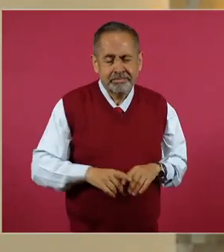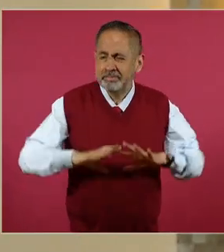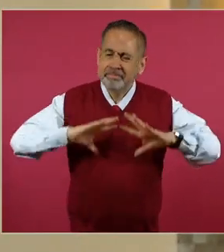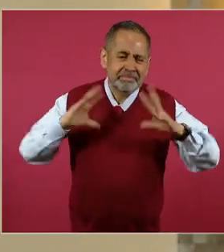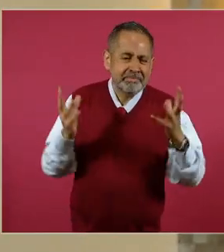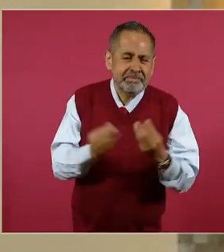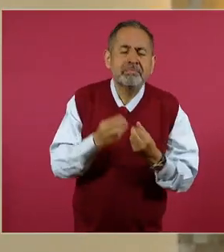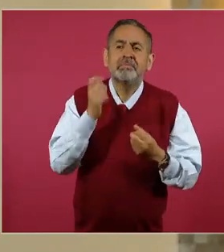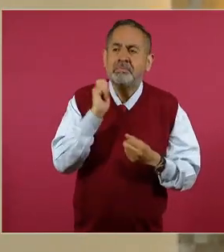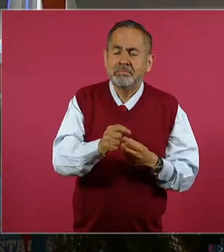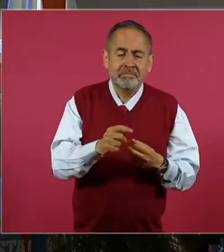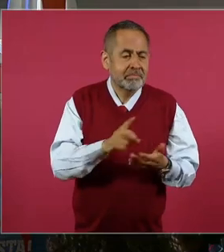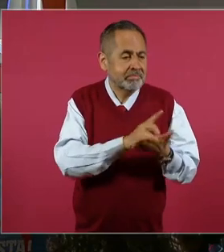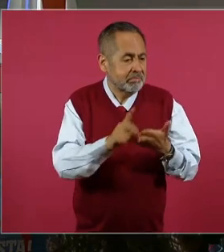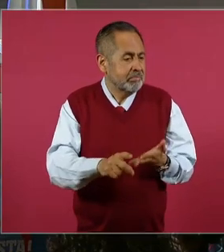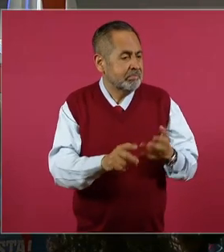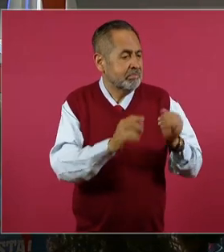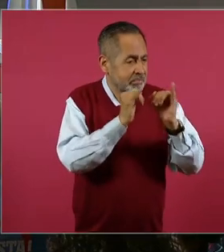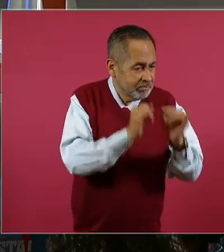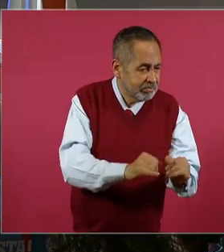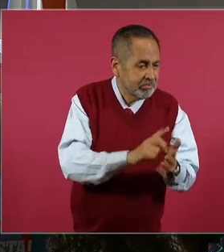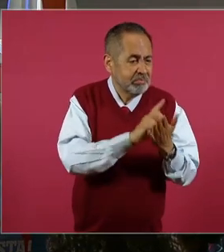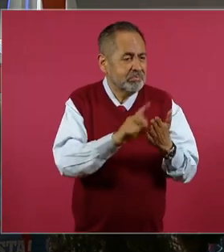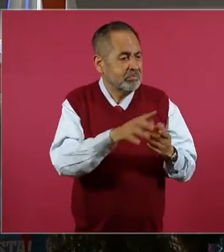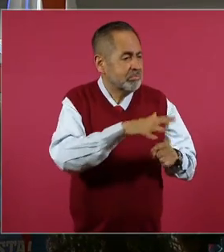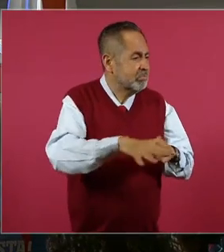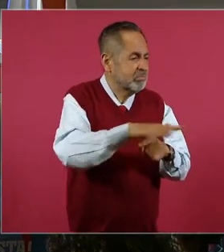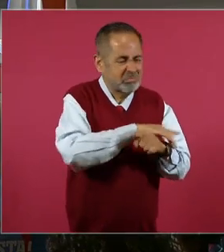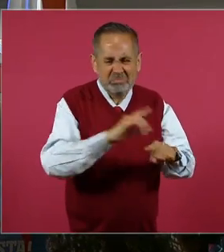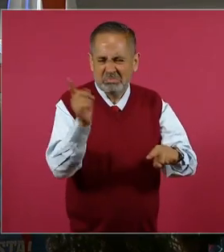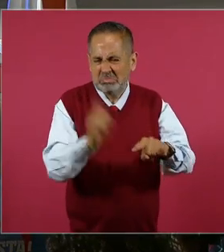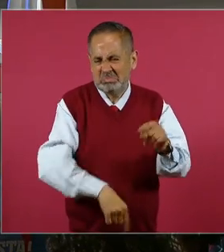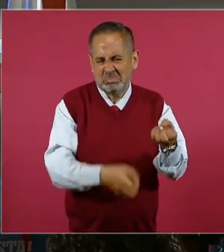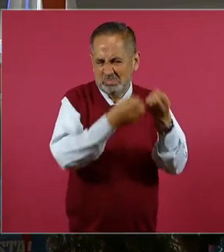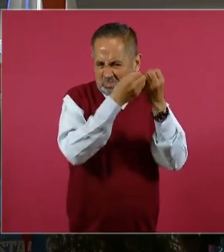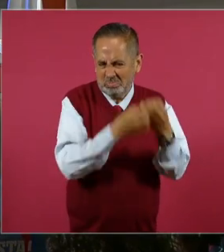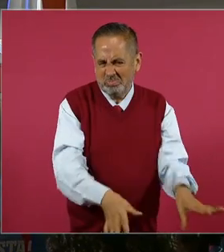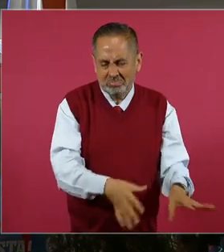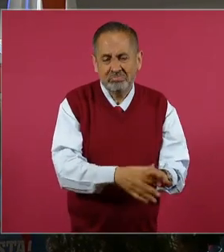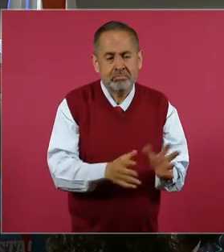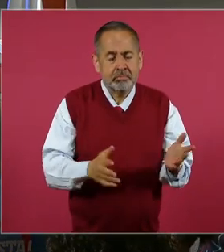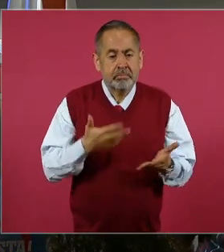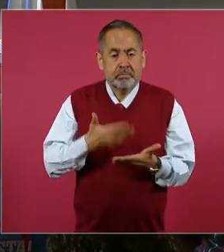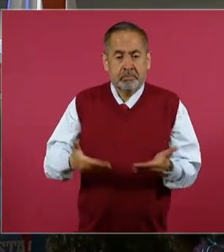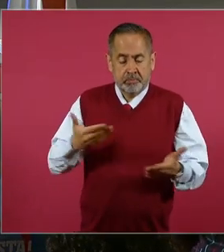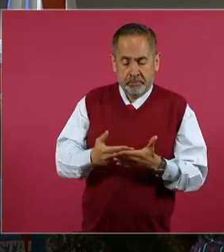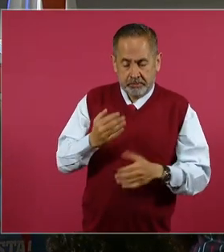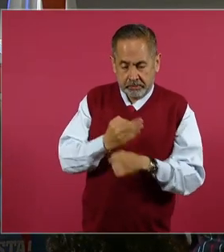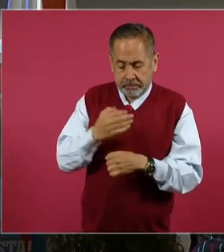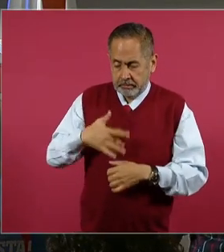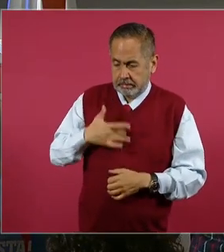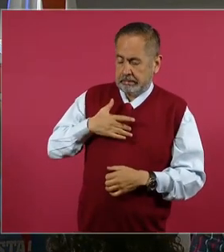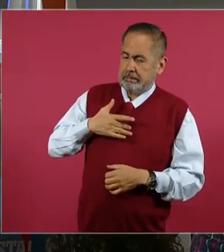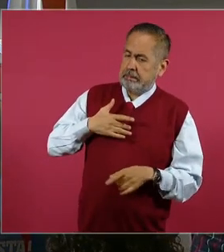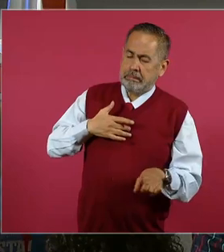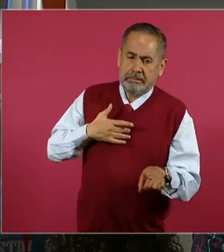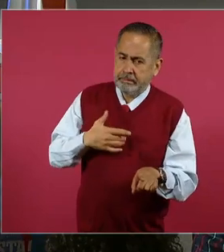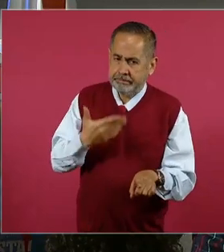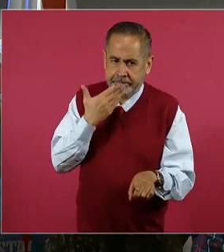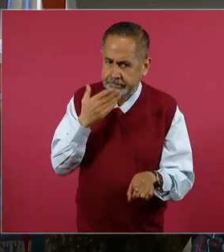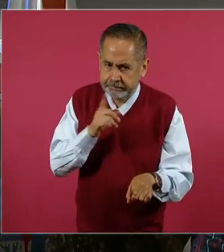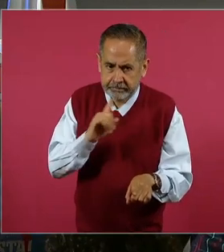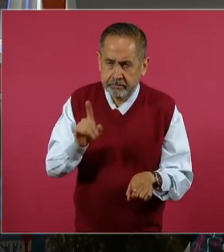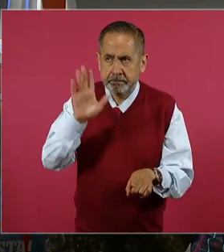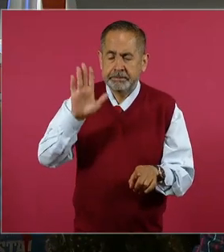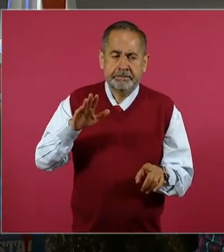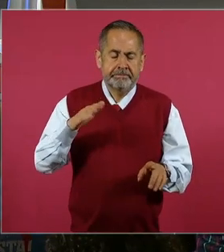vulneraron derechos individuales y colectivos que con una mirada contemporánea deben asumirse como